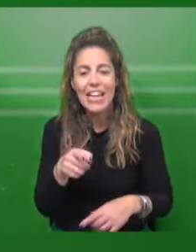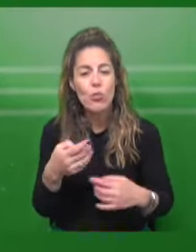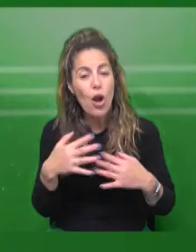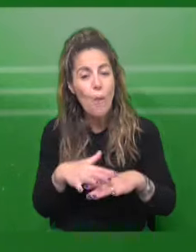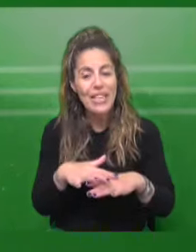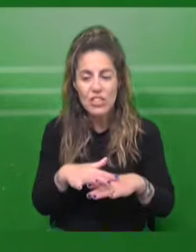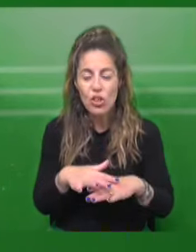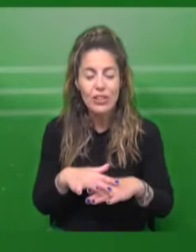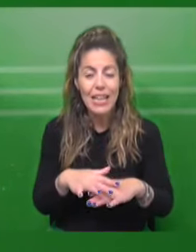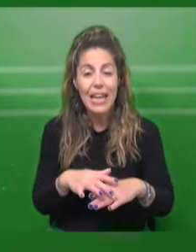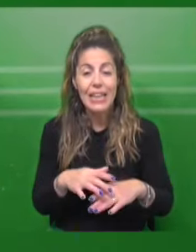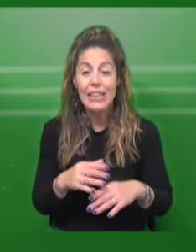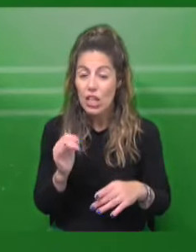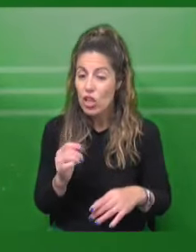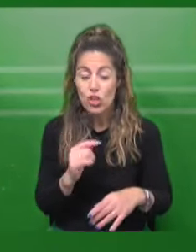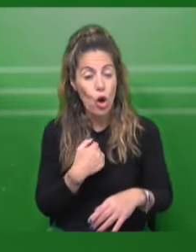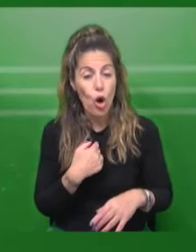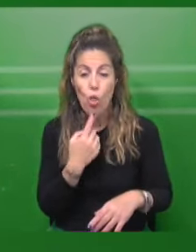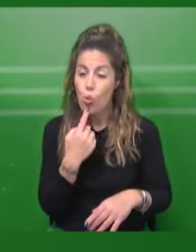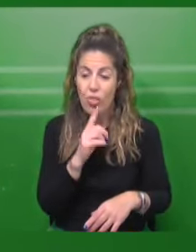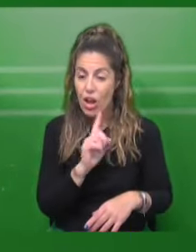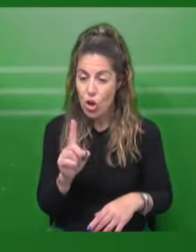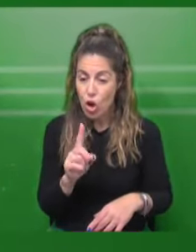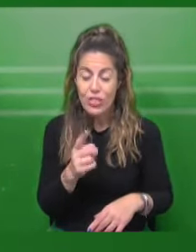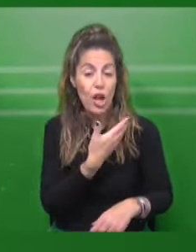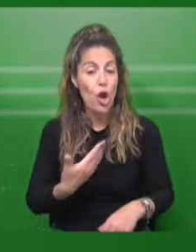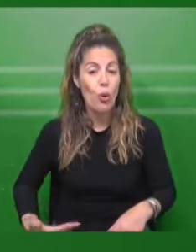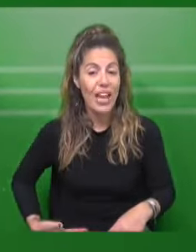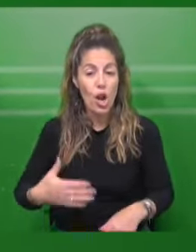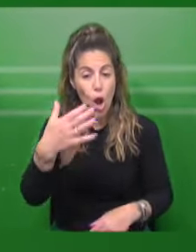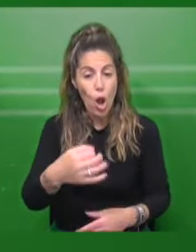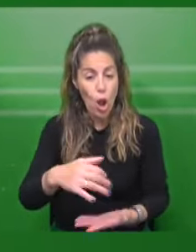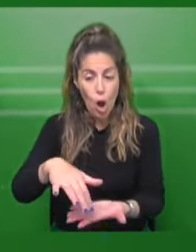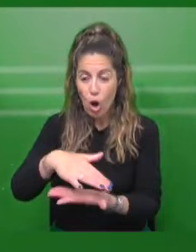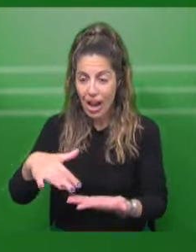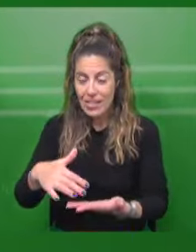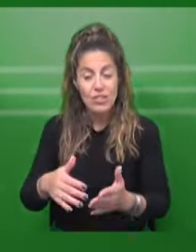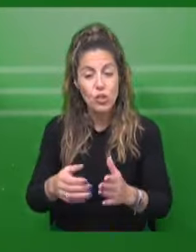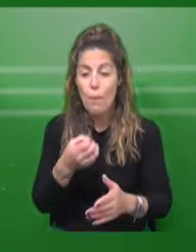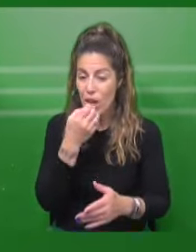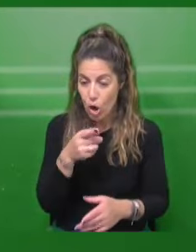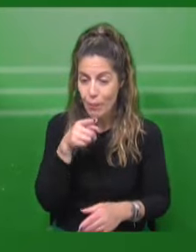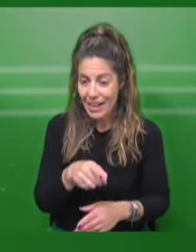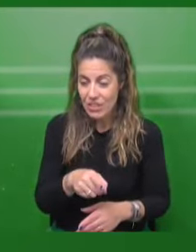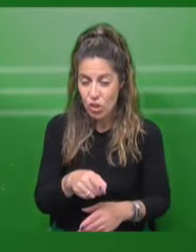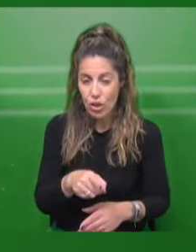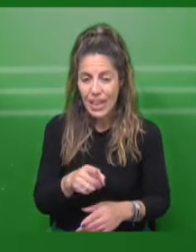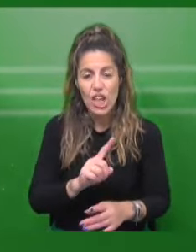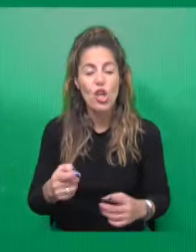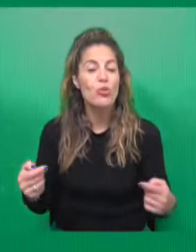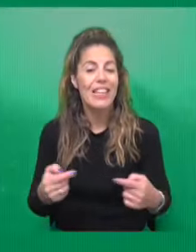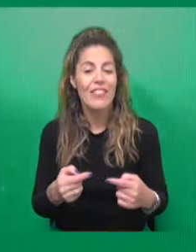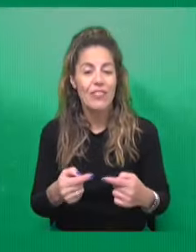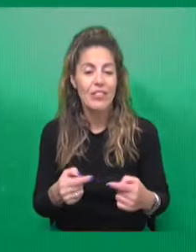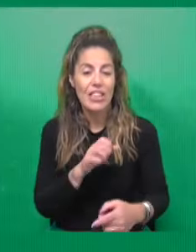tengo duda que los gobiernos locales son sujetos mucho más viables y útiles para eso que que el debate que hay sobre el estado nación y